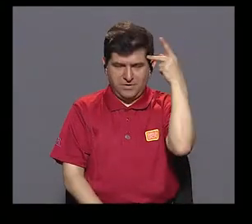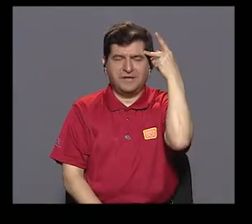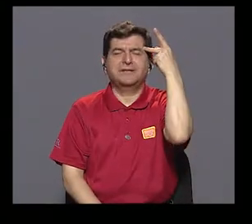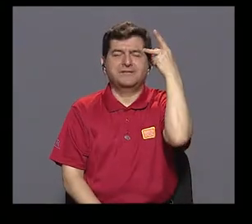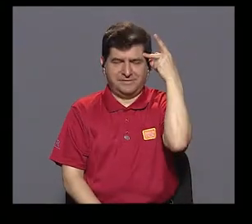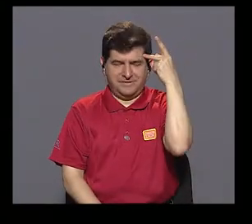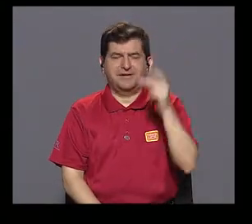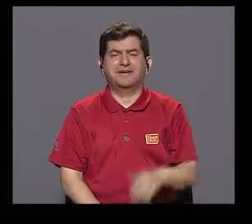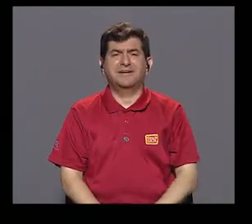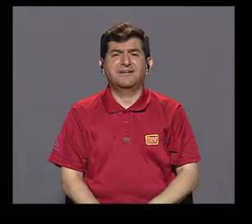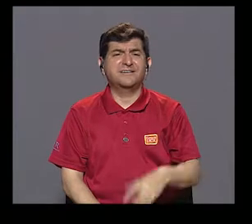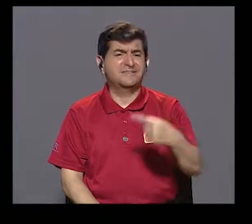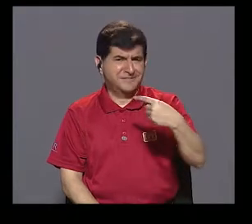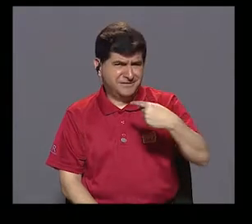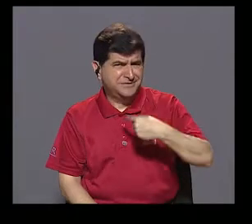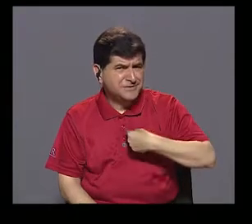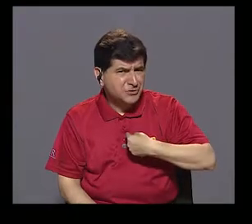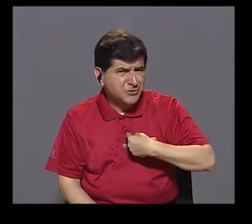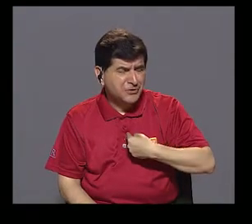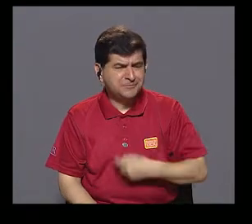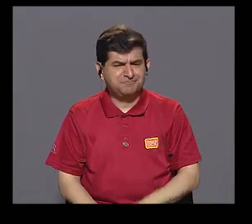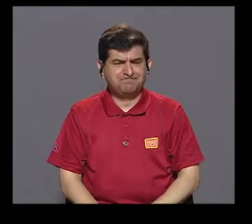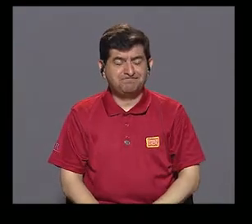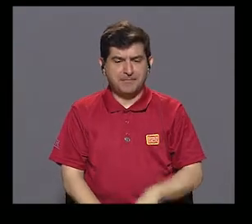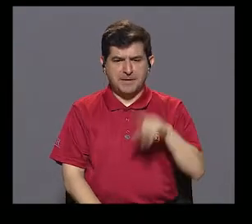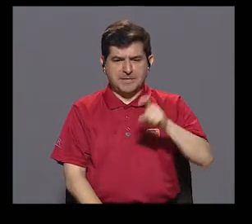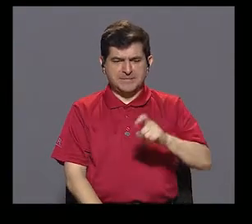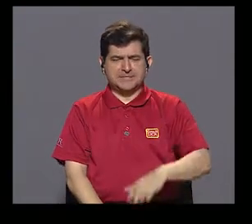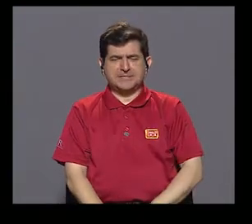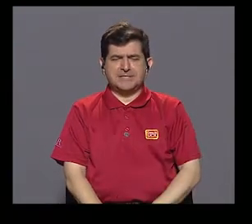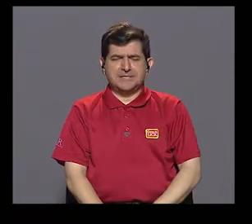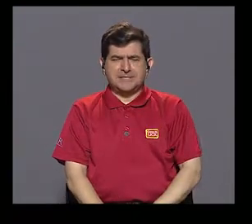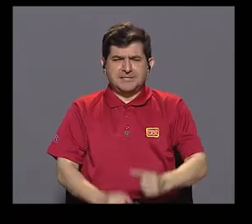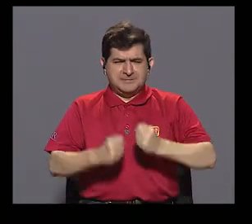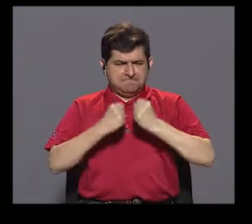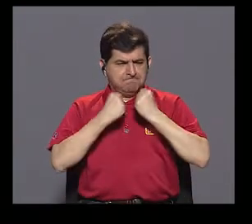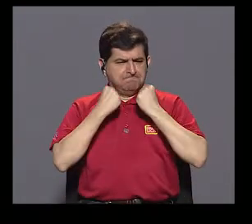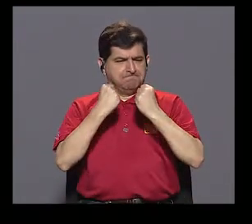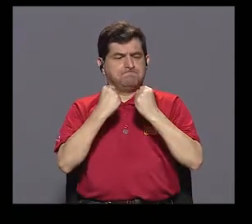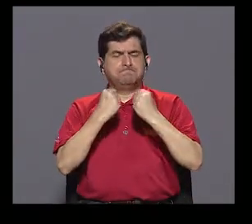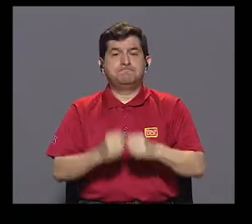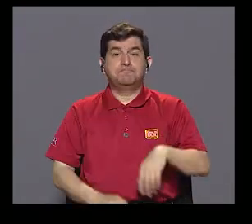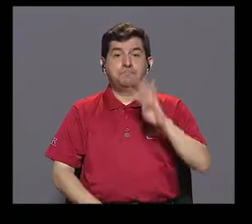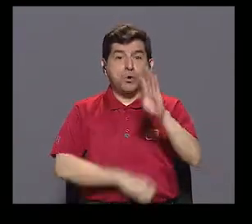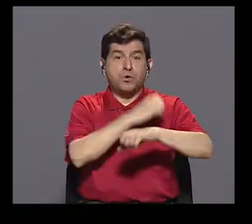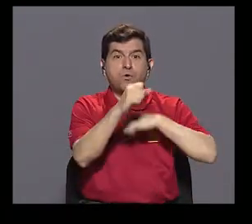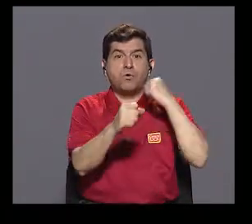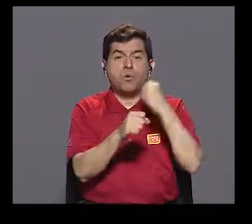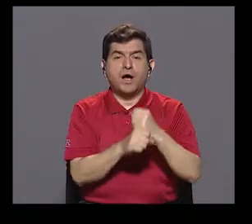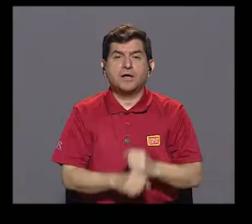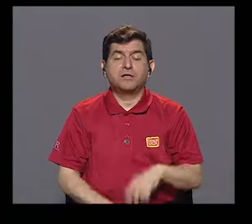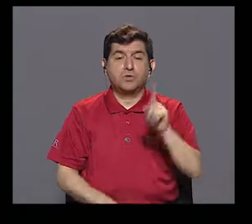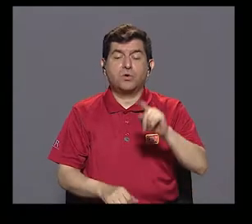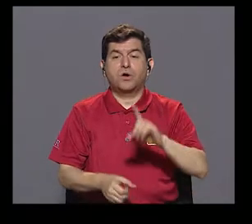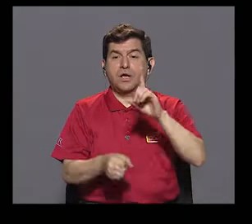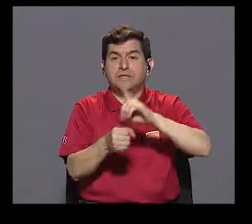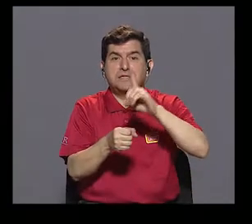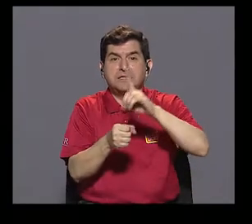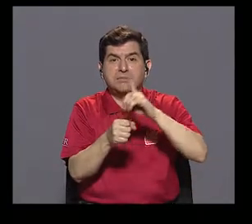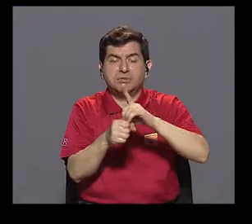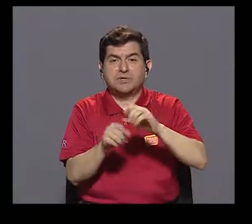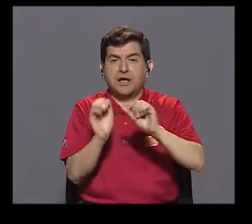violencia política, que he tenido que llenarme de fuerza durante 4 años en